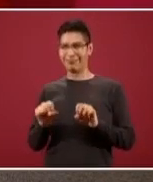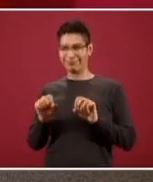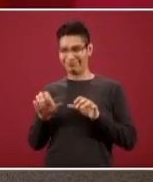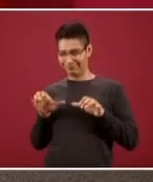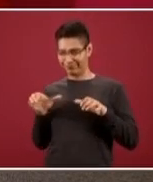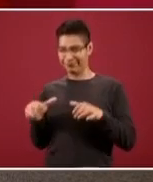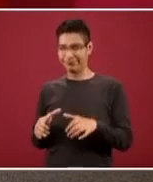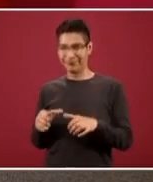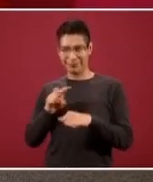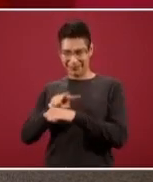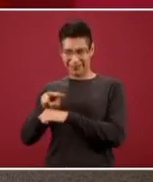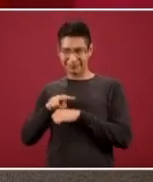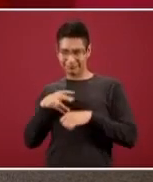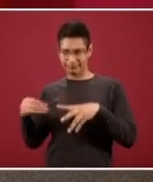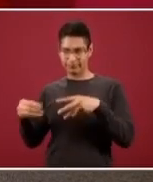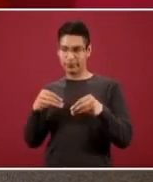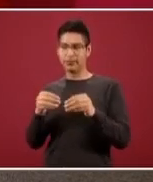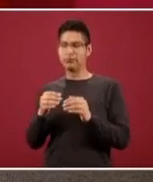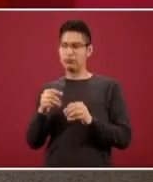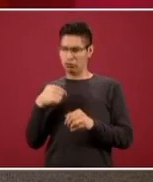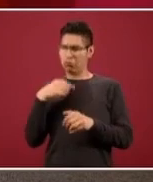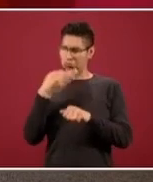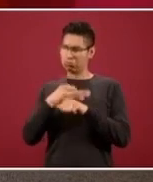comentar un poco y ahondar al respecto.